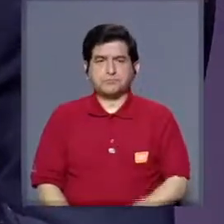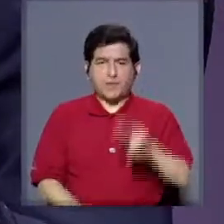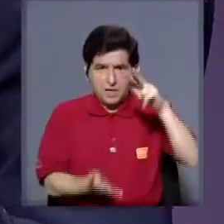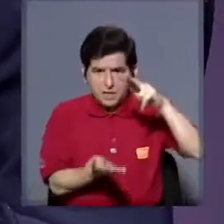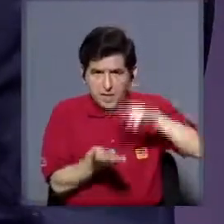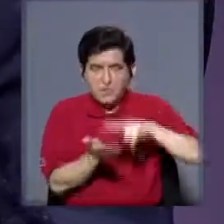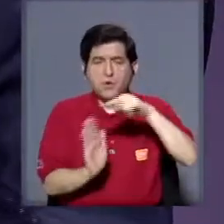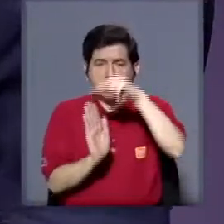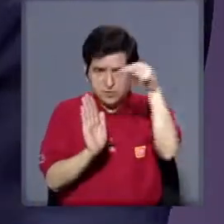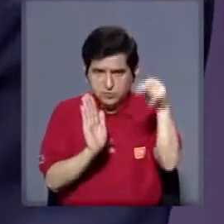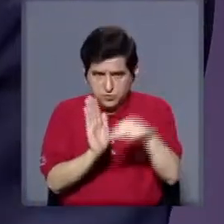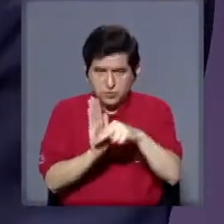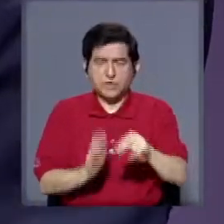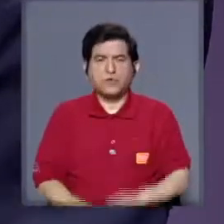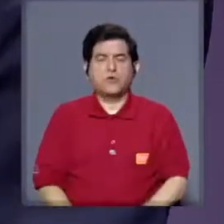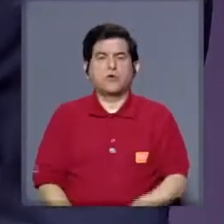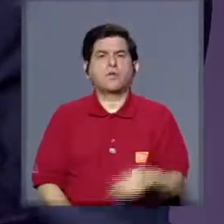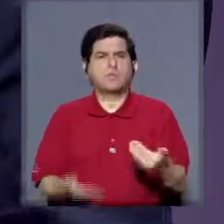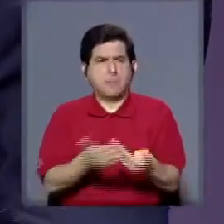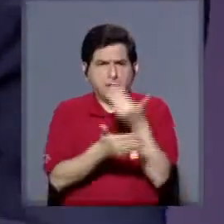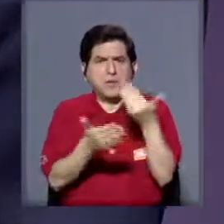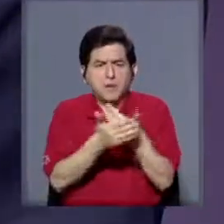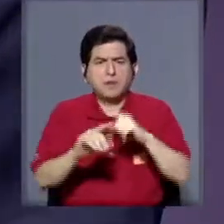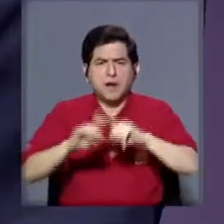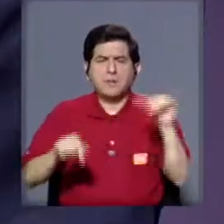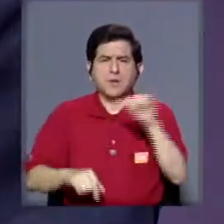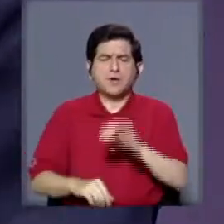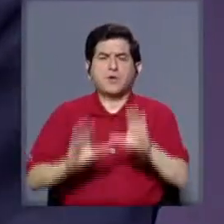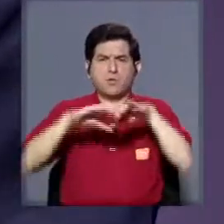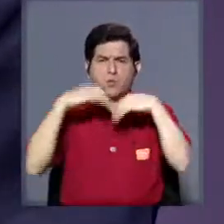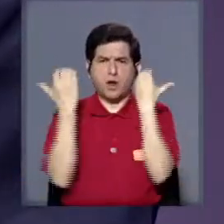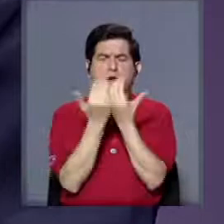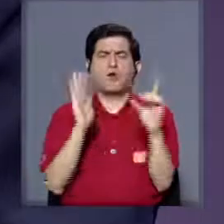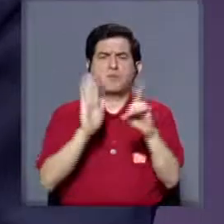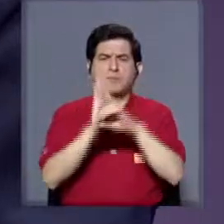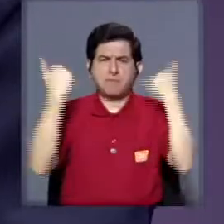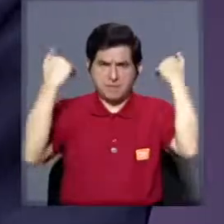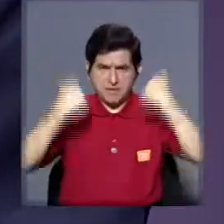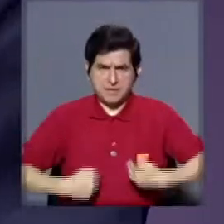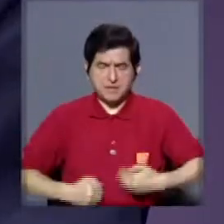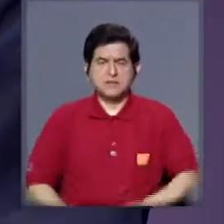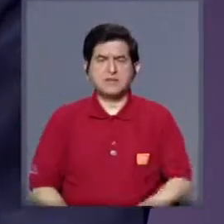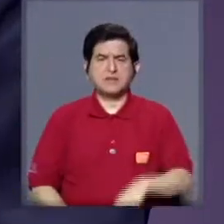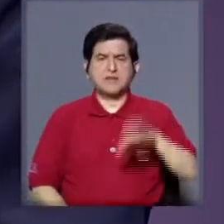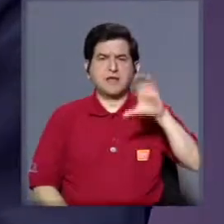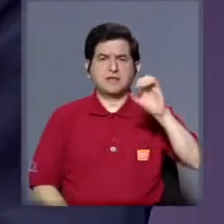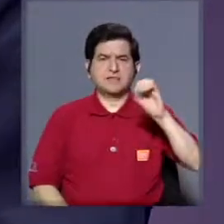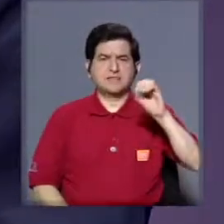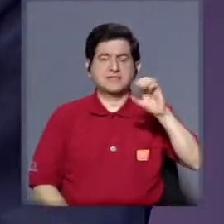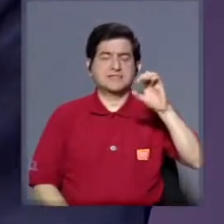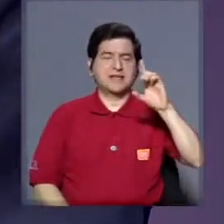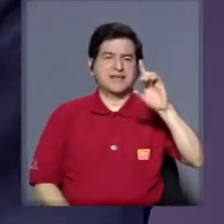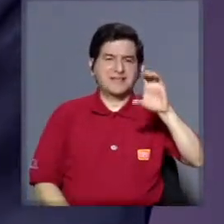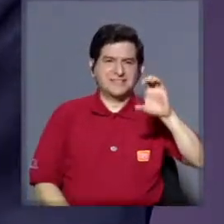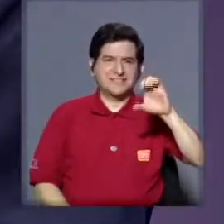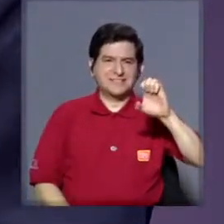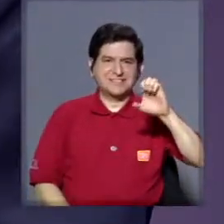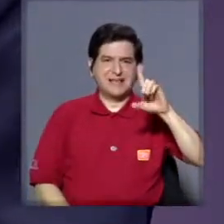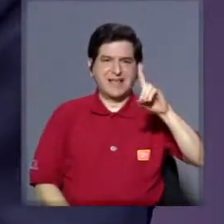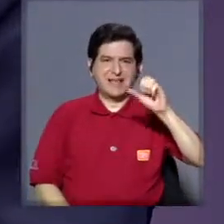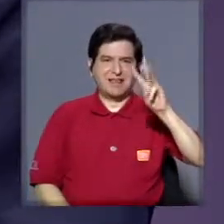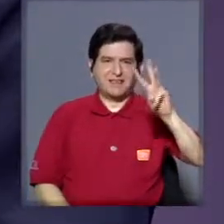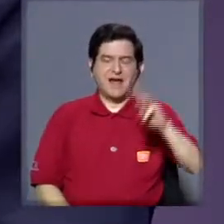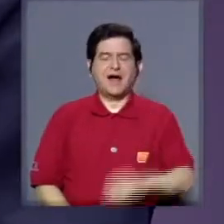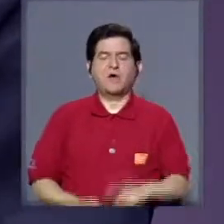de esta norma de manera reciente pero además los comités de derechos humanos de seda en el 2011 en el 2017